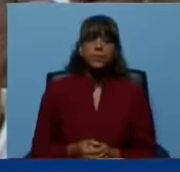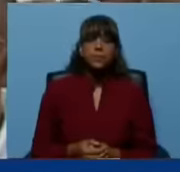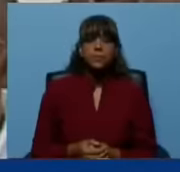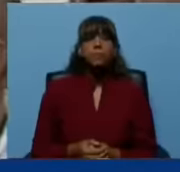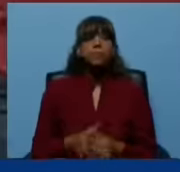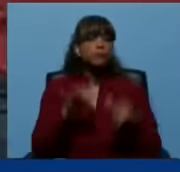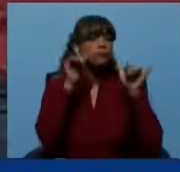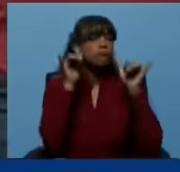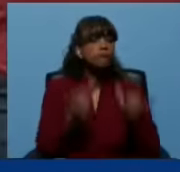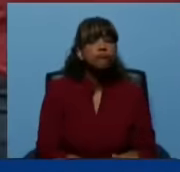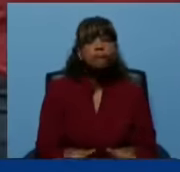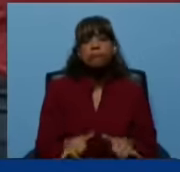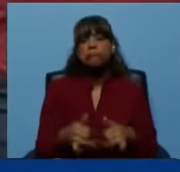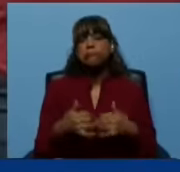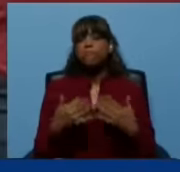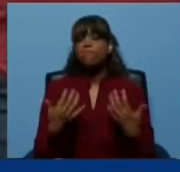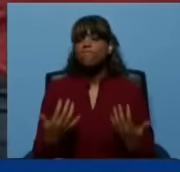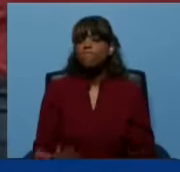Lo mismo